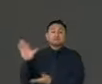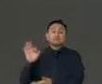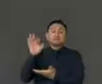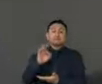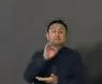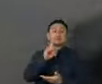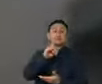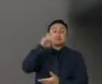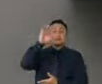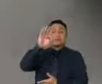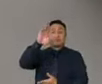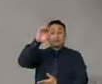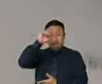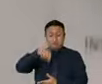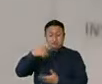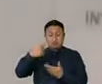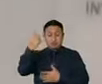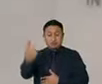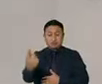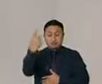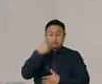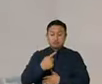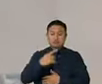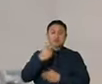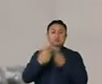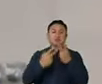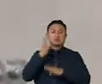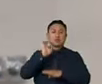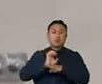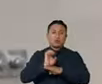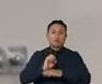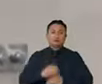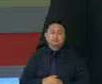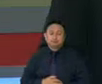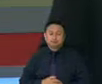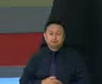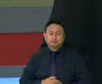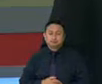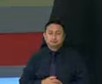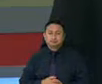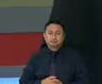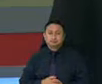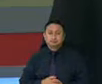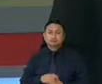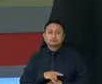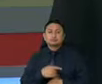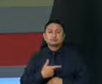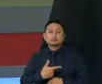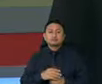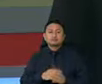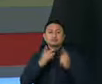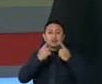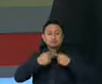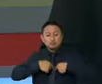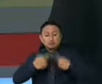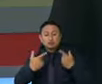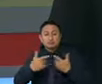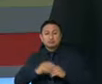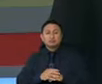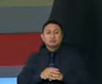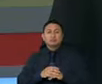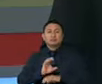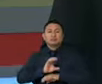maletas para llegar a Ecuador, informó Héctor Romero. Sobre el anuncio del consejero de gobierno para